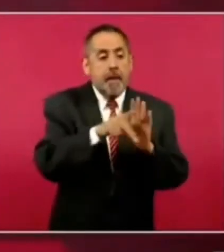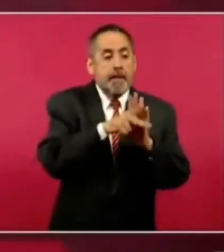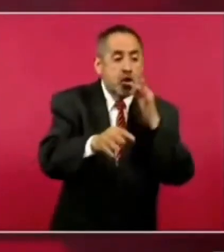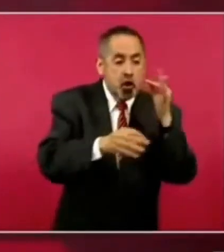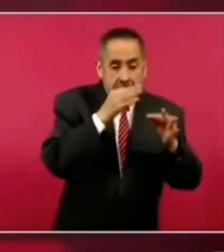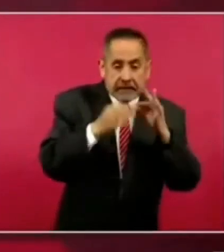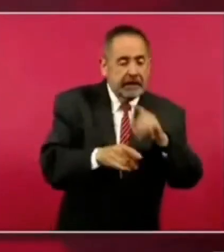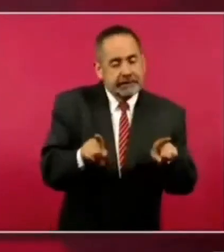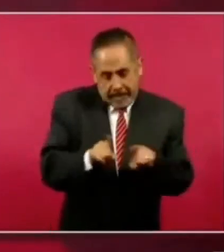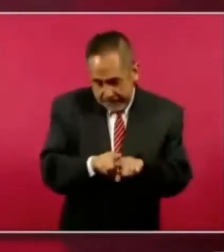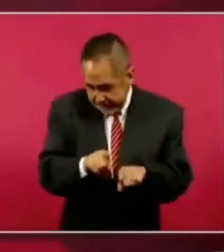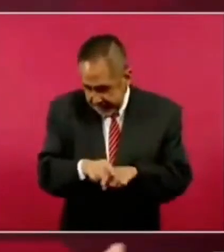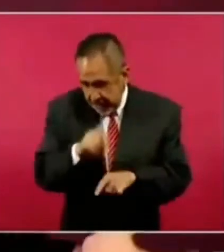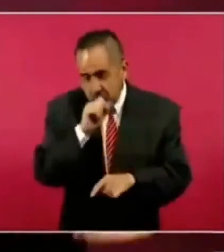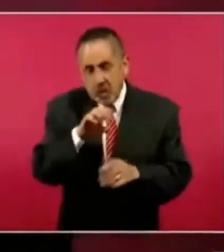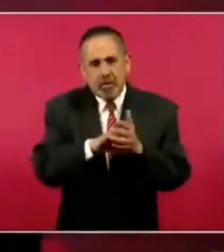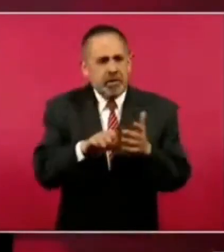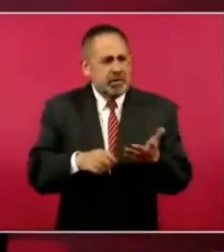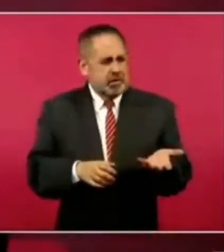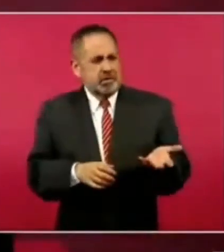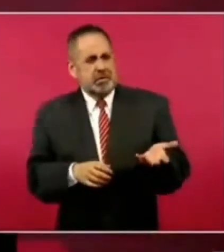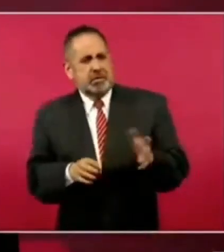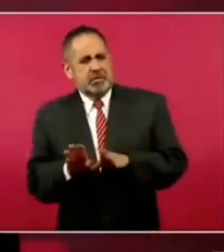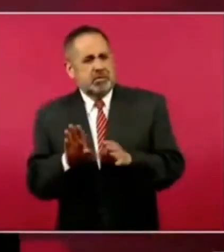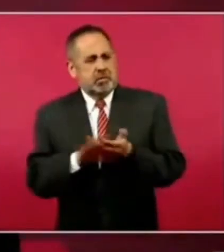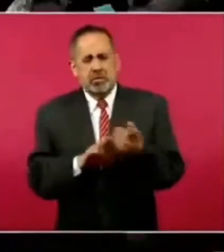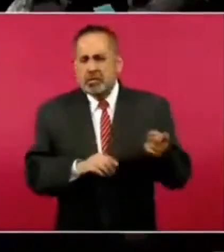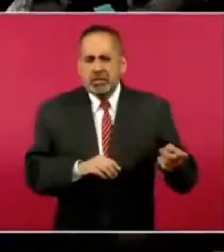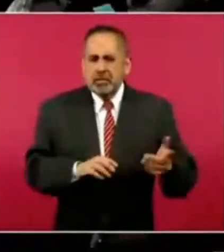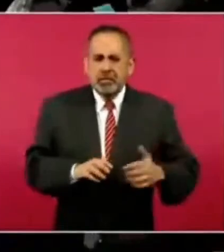ejemplo, de cómo